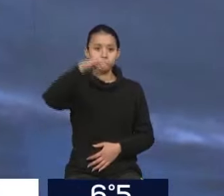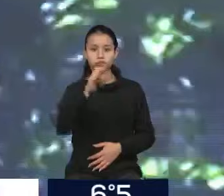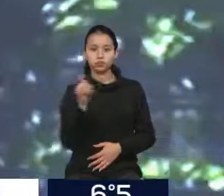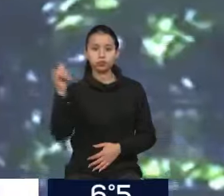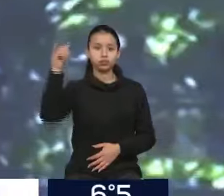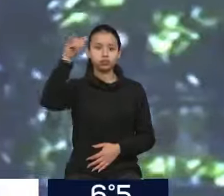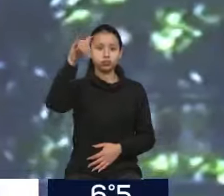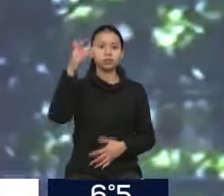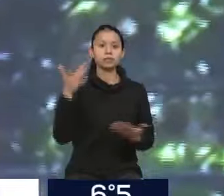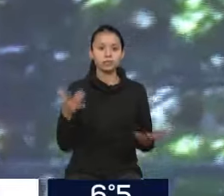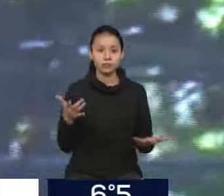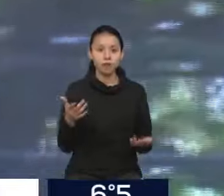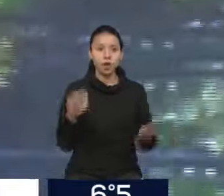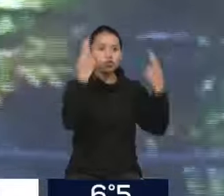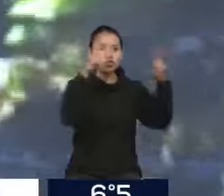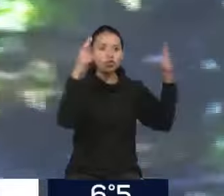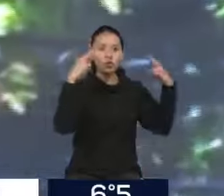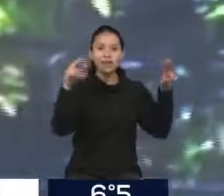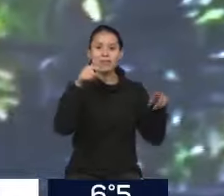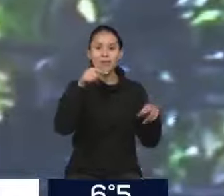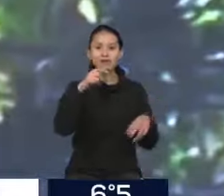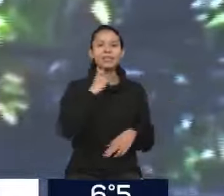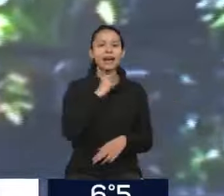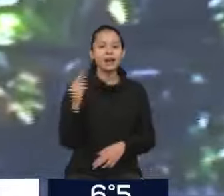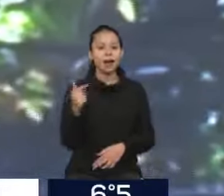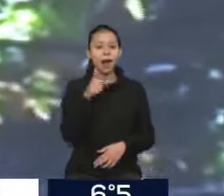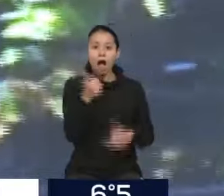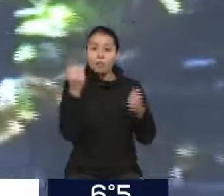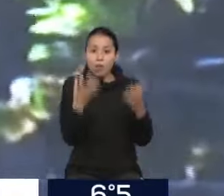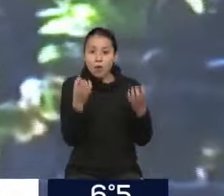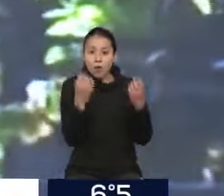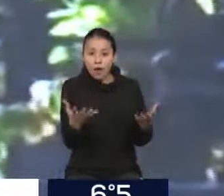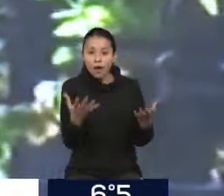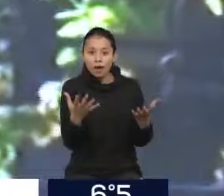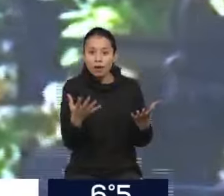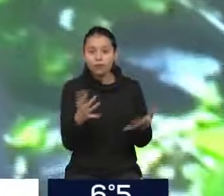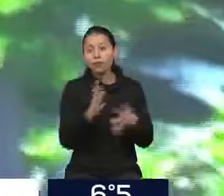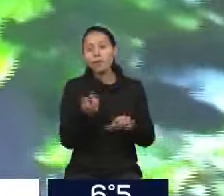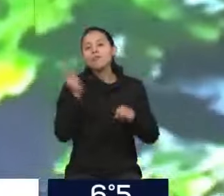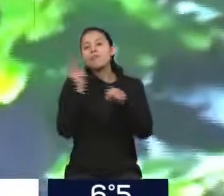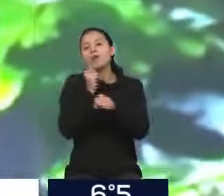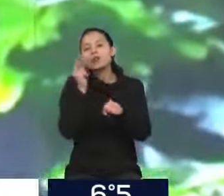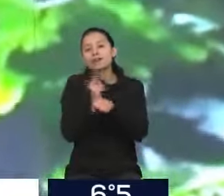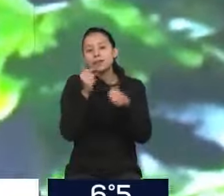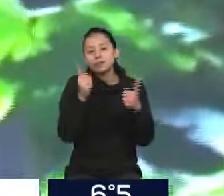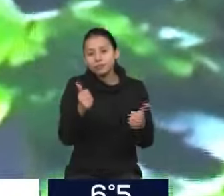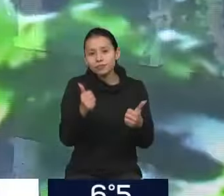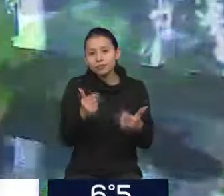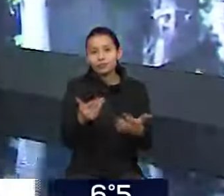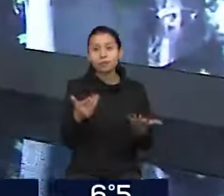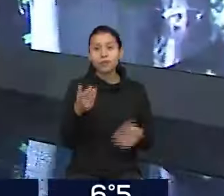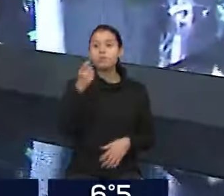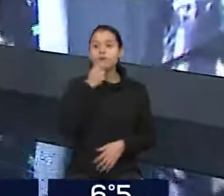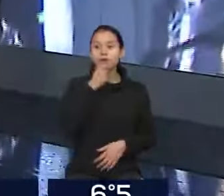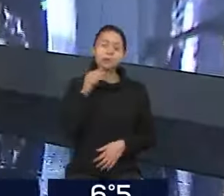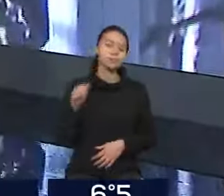en el sector turístico, fíjense ustedes, más que en el productivo, o juntos, si se quiere, estar más protegidos, y que esto podría llegar a desalentar la